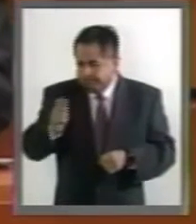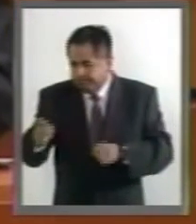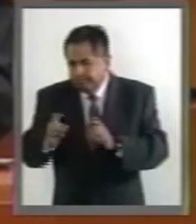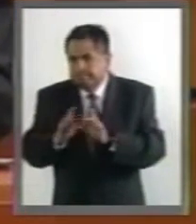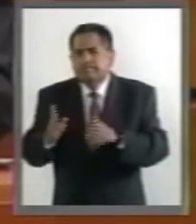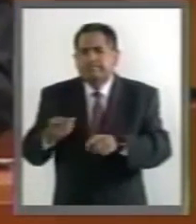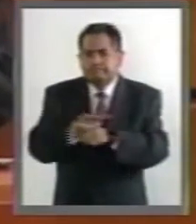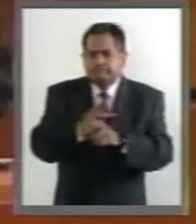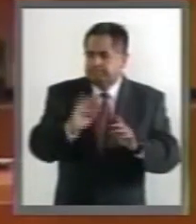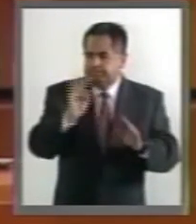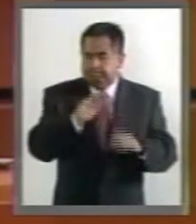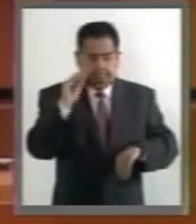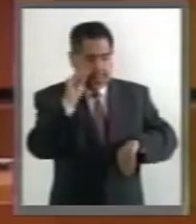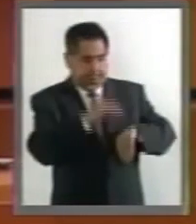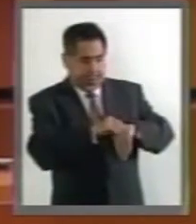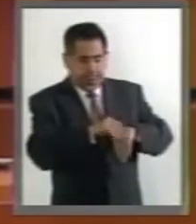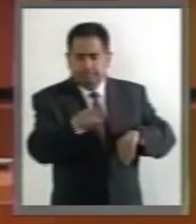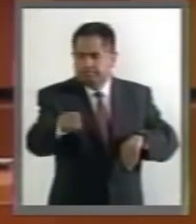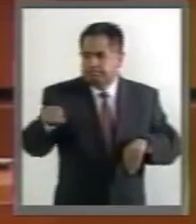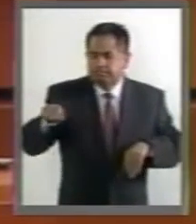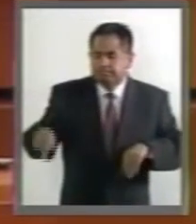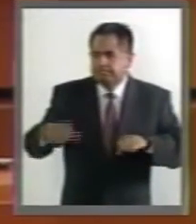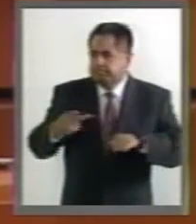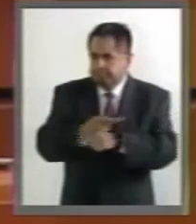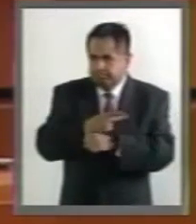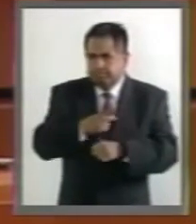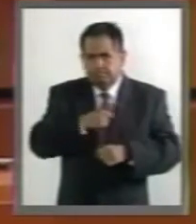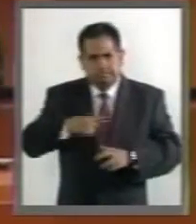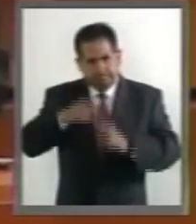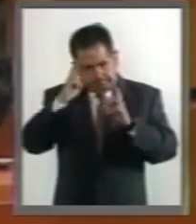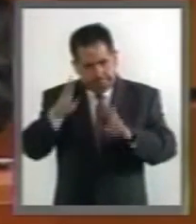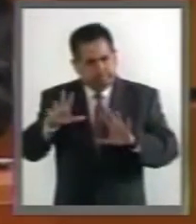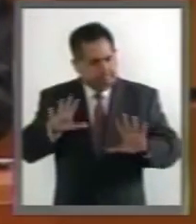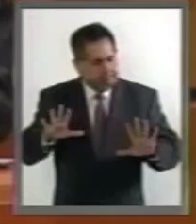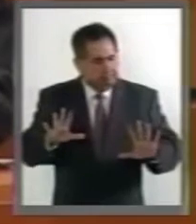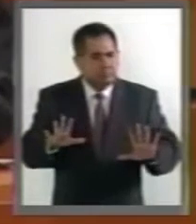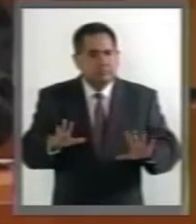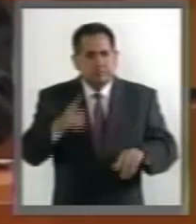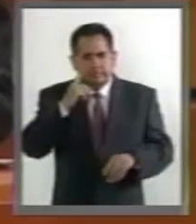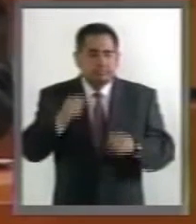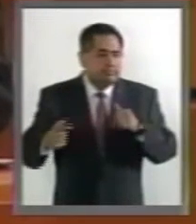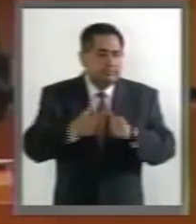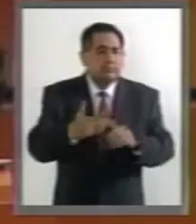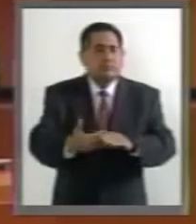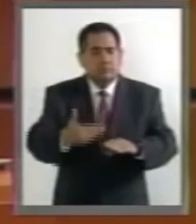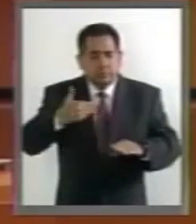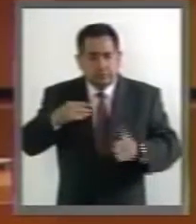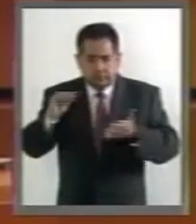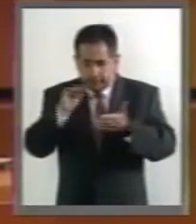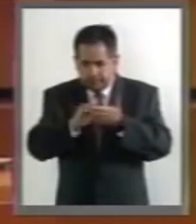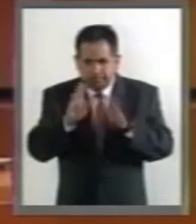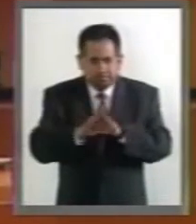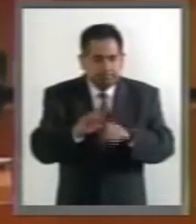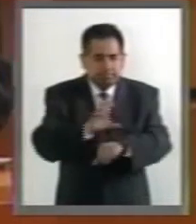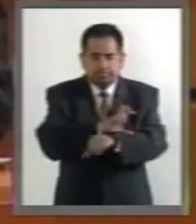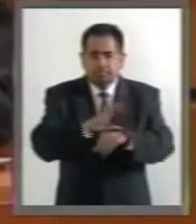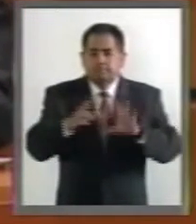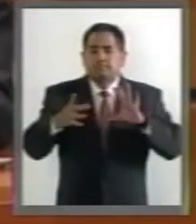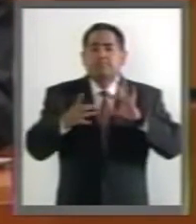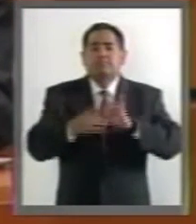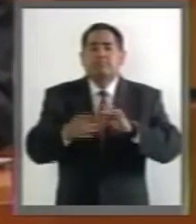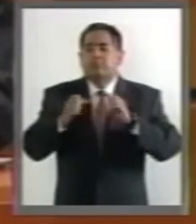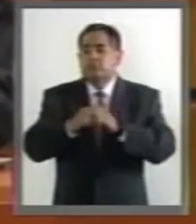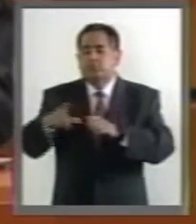actividad derivada de contratos y asignaciones respecto a dicha industria, se prevea también la coordinación de las